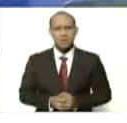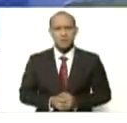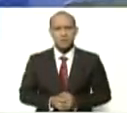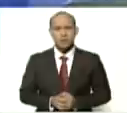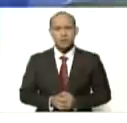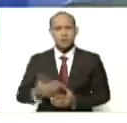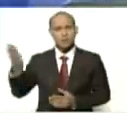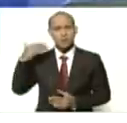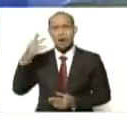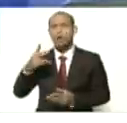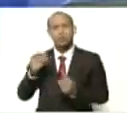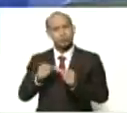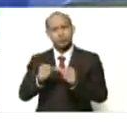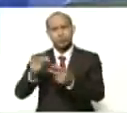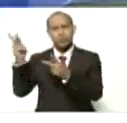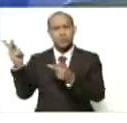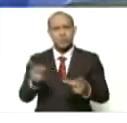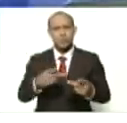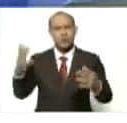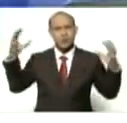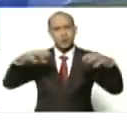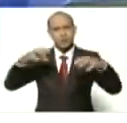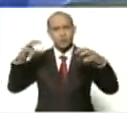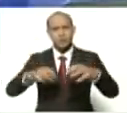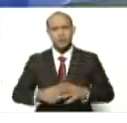siempre bienvenida a la lluvia